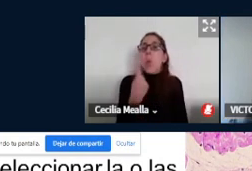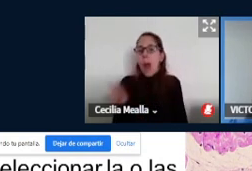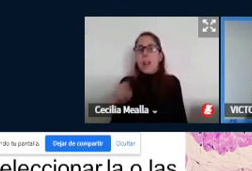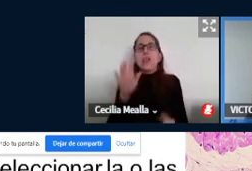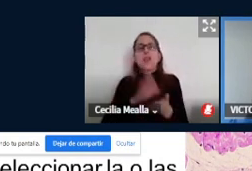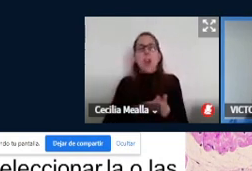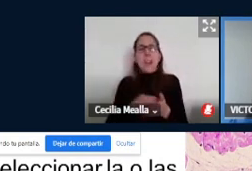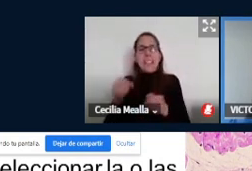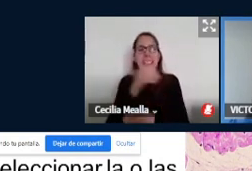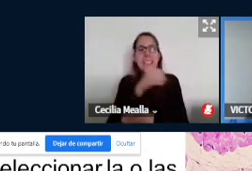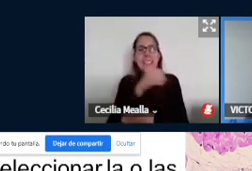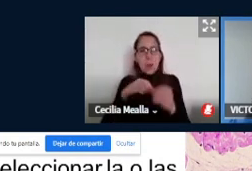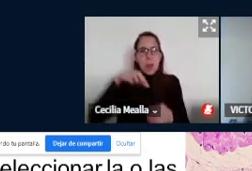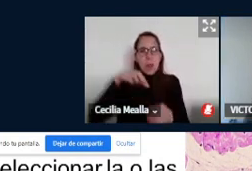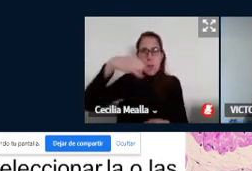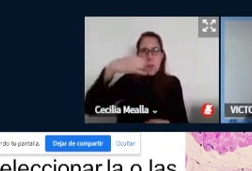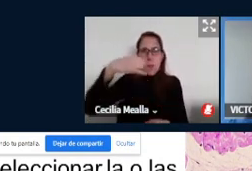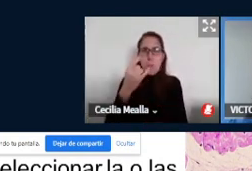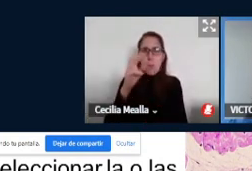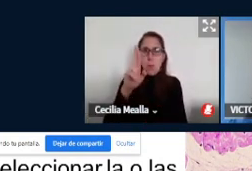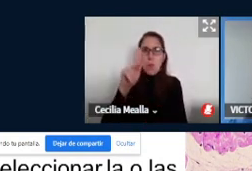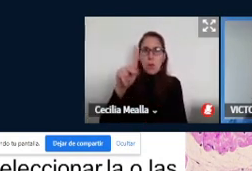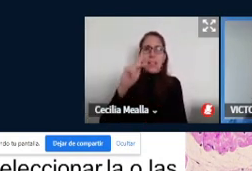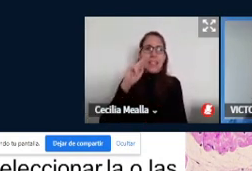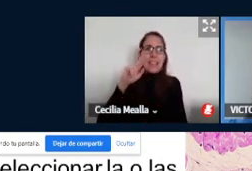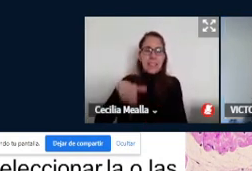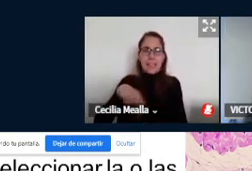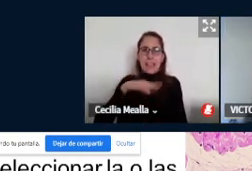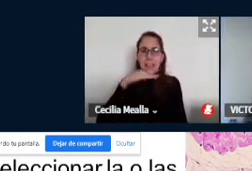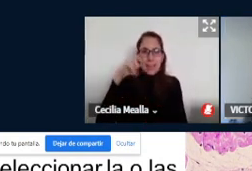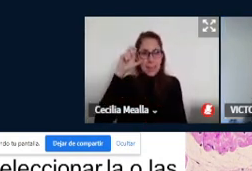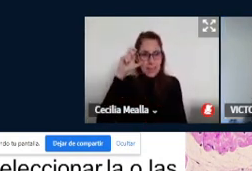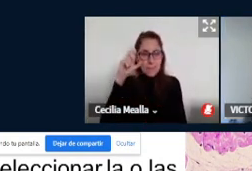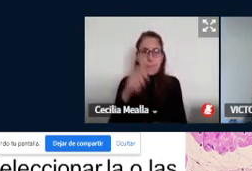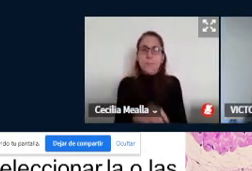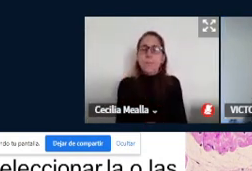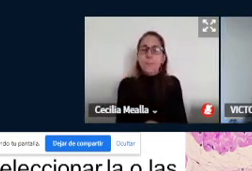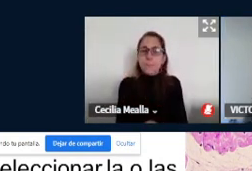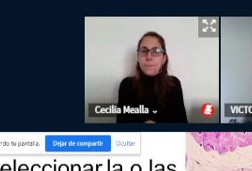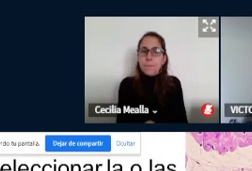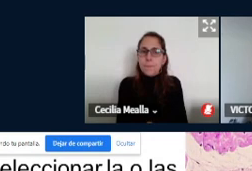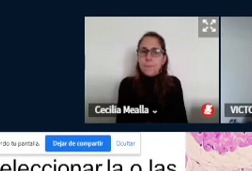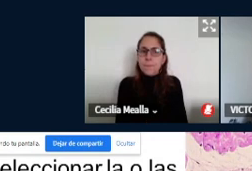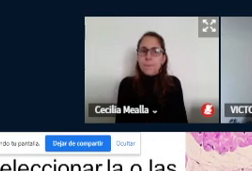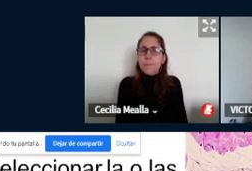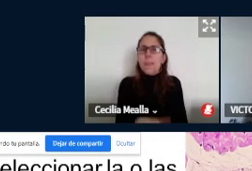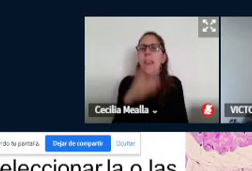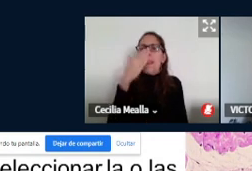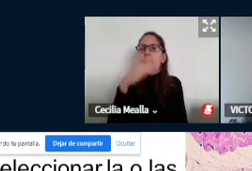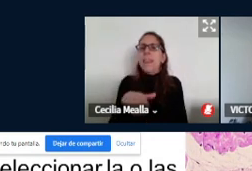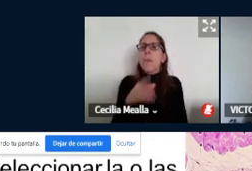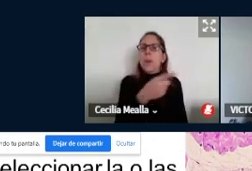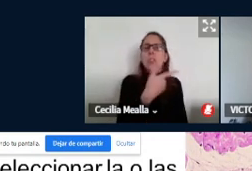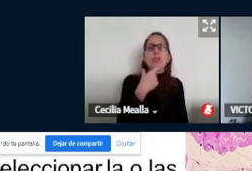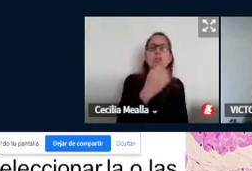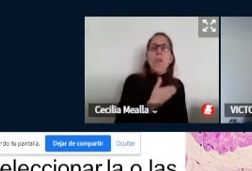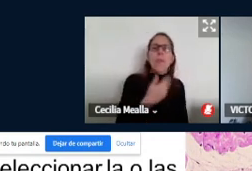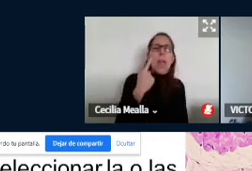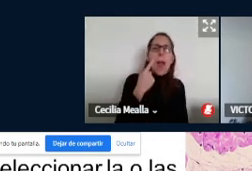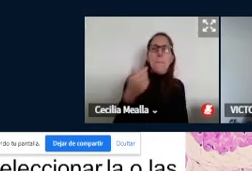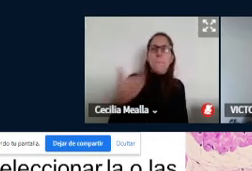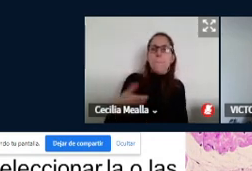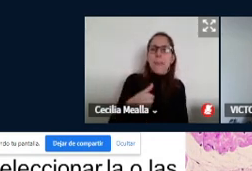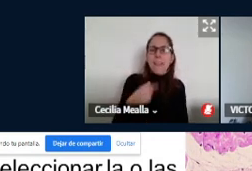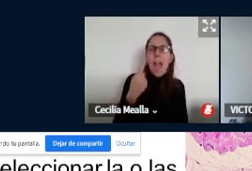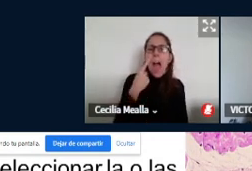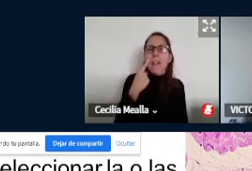Purkinje, que son estas de acá. Vicky, después cuando Contiene- terminemos esta, perdóname, dice Sofía, si podés volver a la imagen donde aparece un